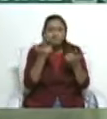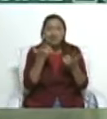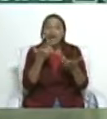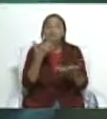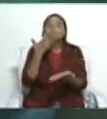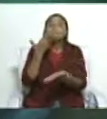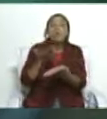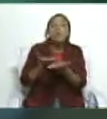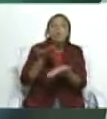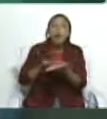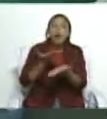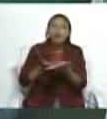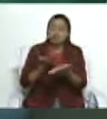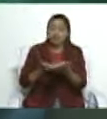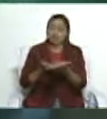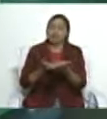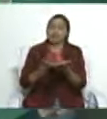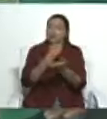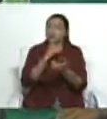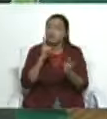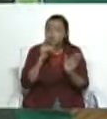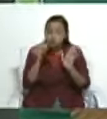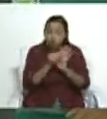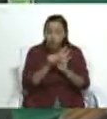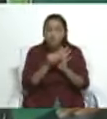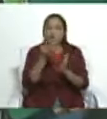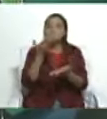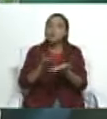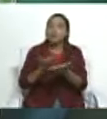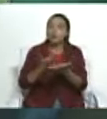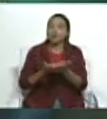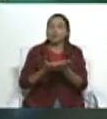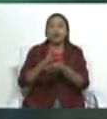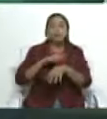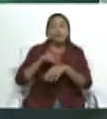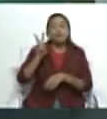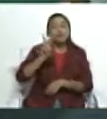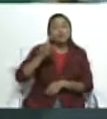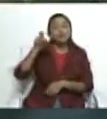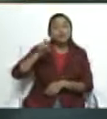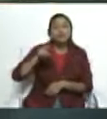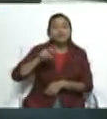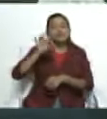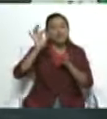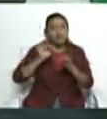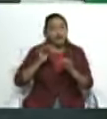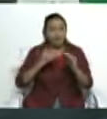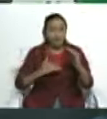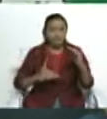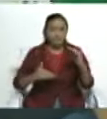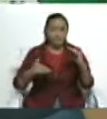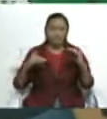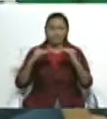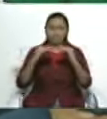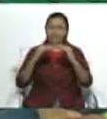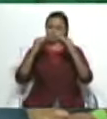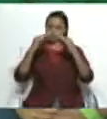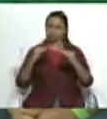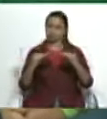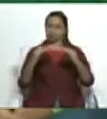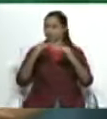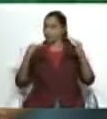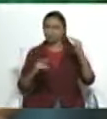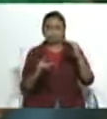apellido. Hoy el país necesita realmente de la estabilidad y nuestra organización, y le transmitimos nuestro mensaje,